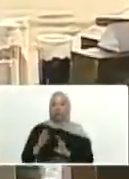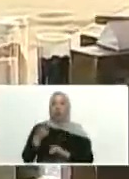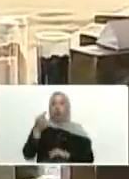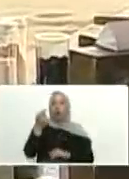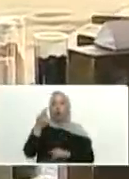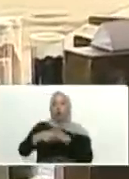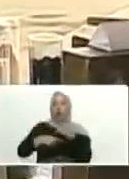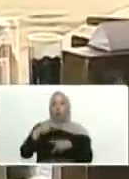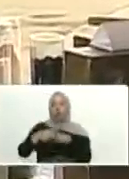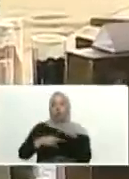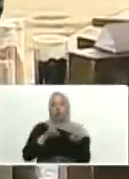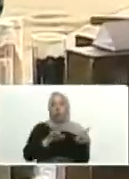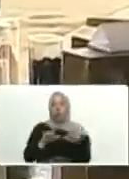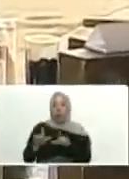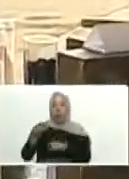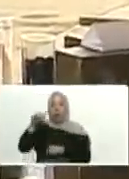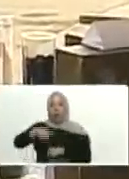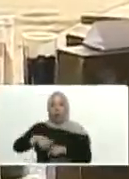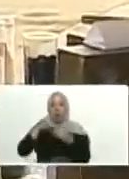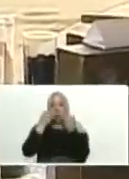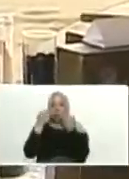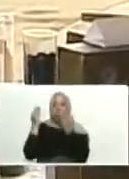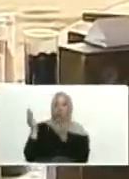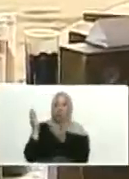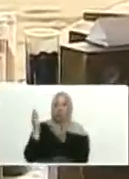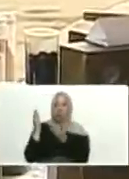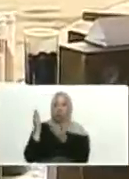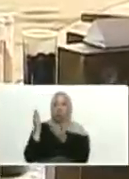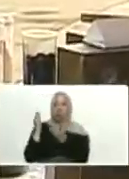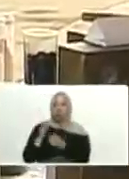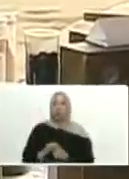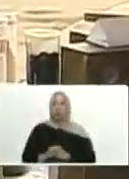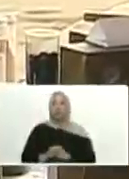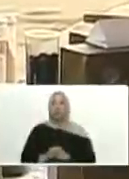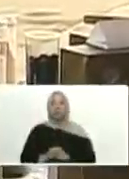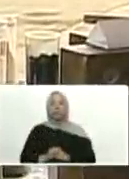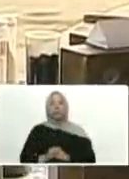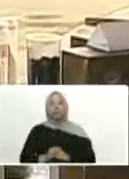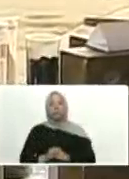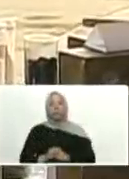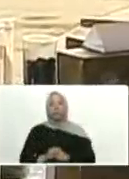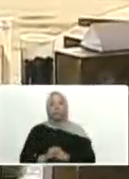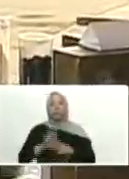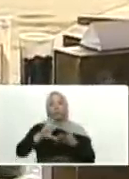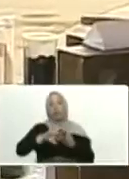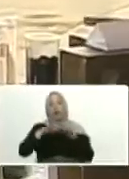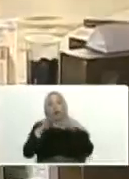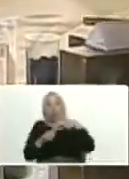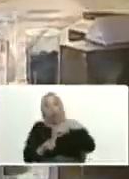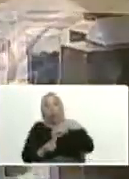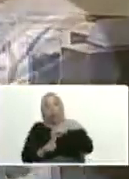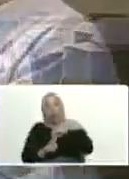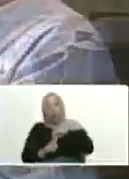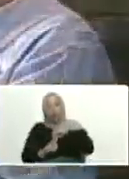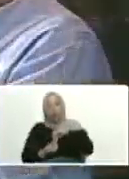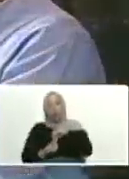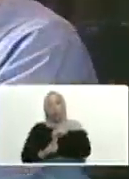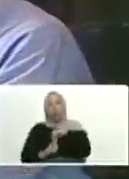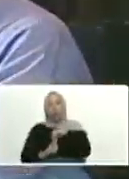este conjunto de aislantes termoeléctrico presidente nosotros logramos sustituir porque la entre